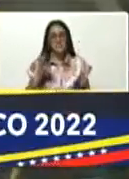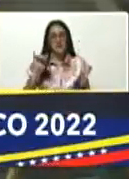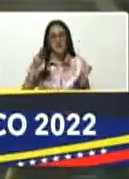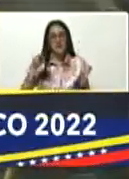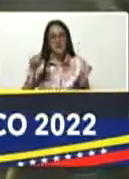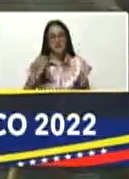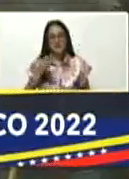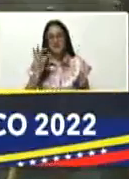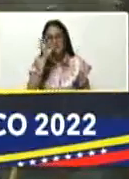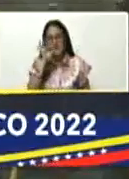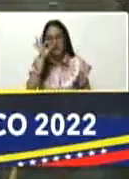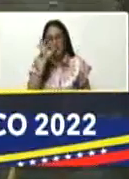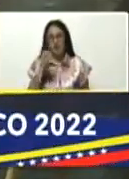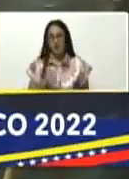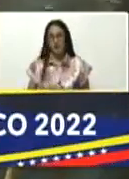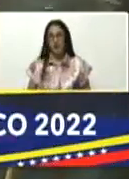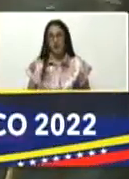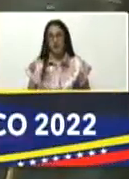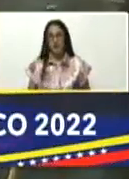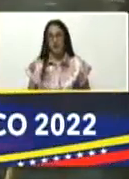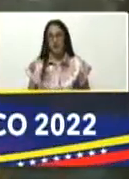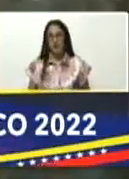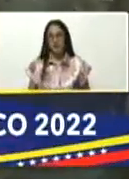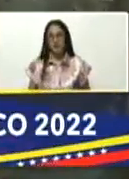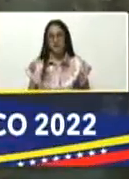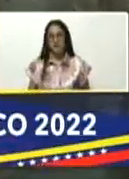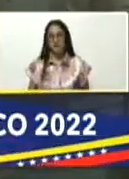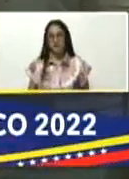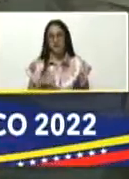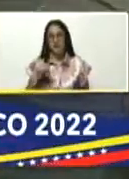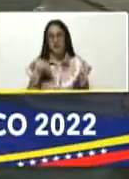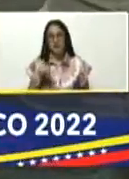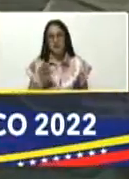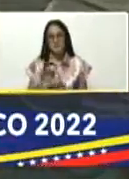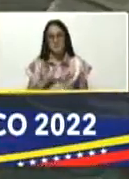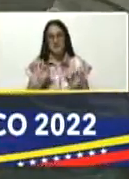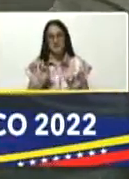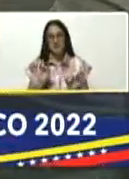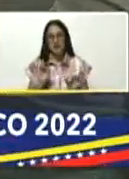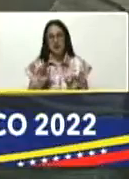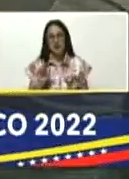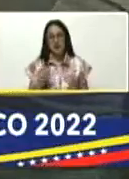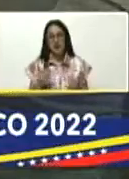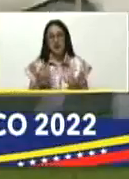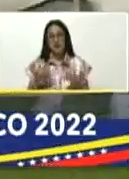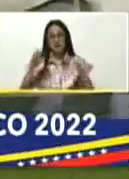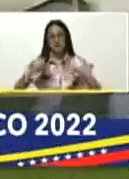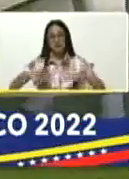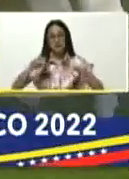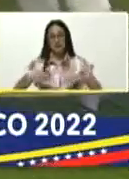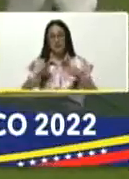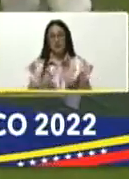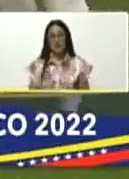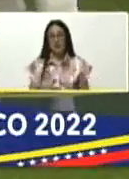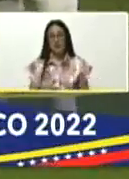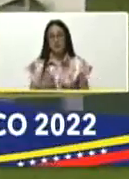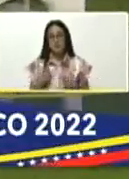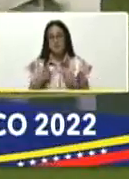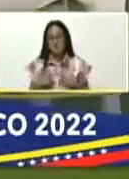de cerdo. Y acá en esta especial que es carpa, porque ha estado lloviendo mucho, presidente. Sin